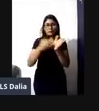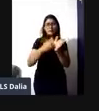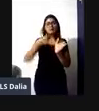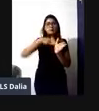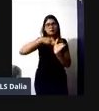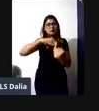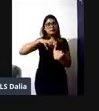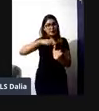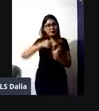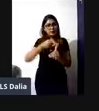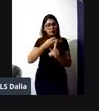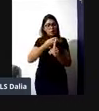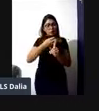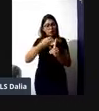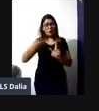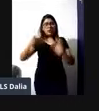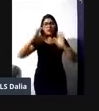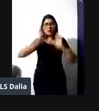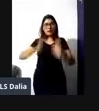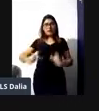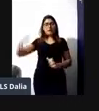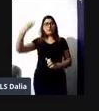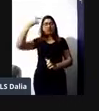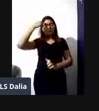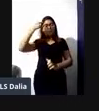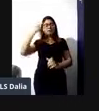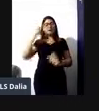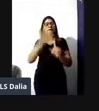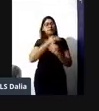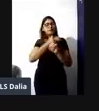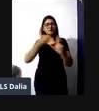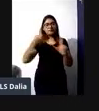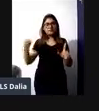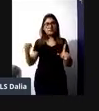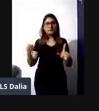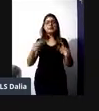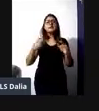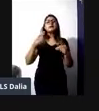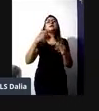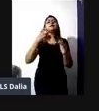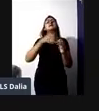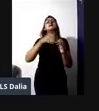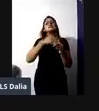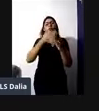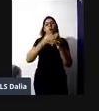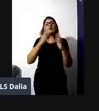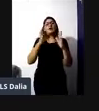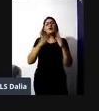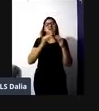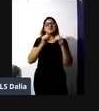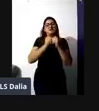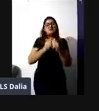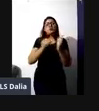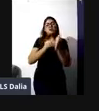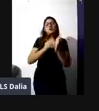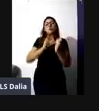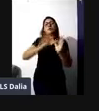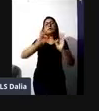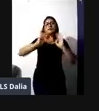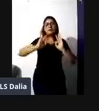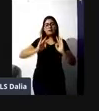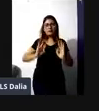esa rutina que teníamos con la tranquilidad de que aún estamos en casa, pero